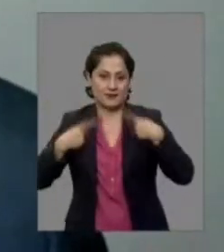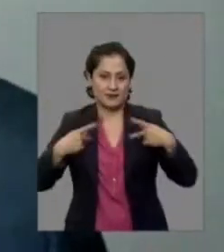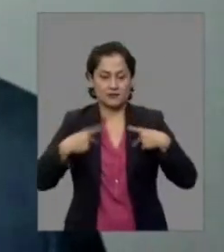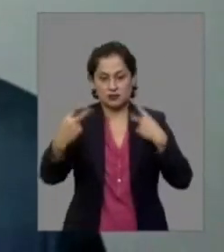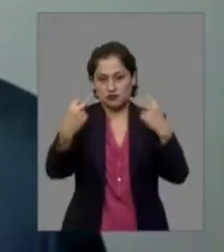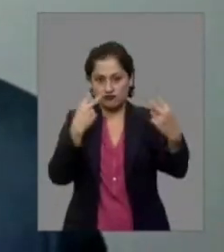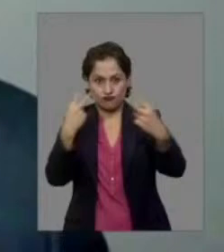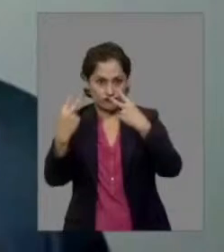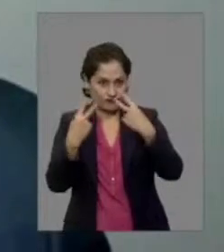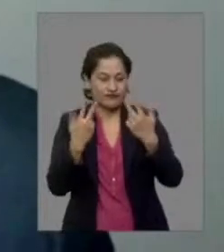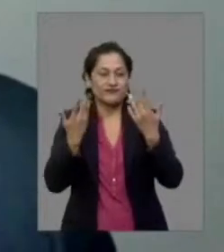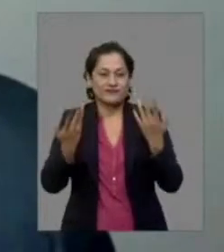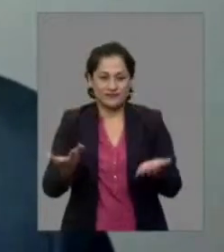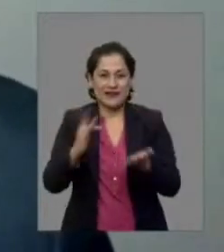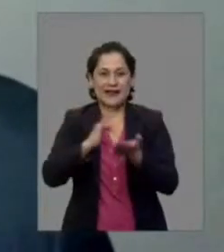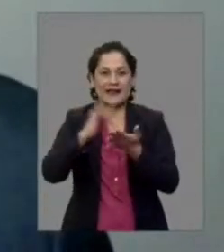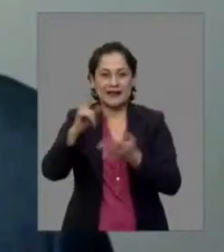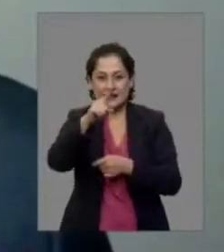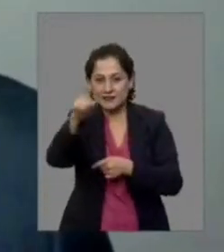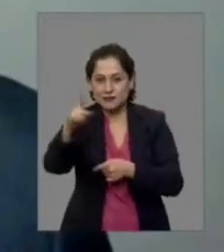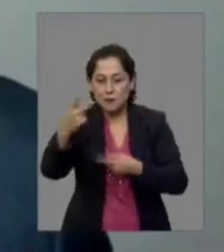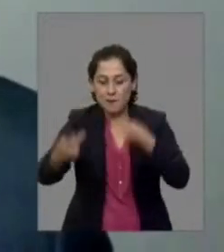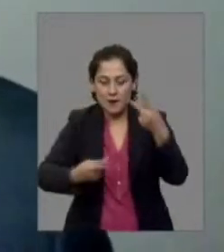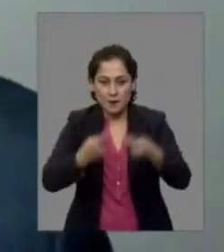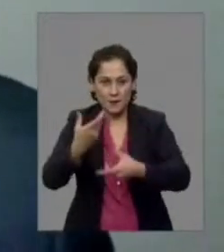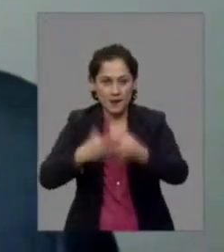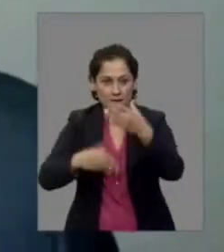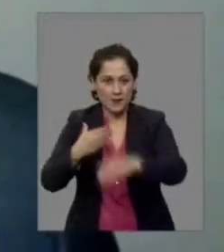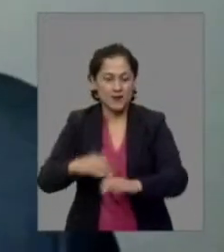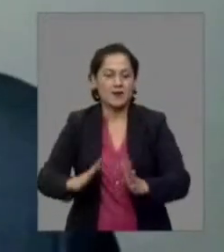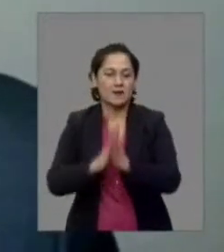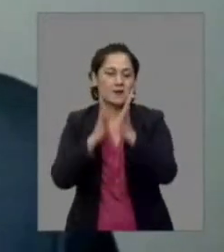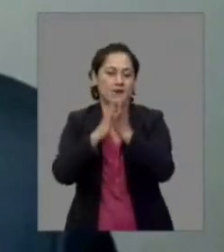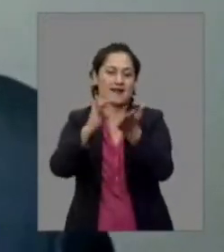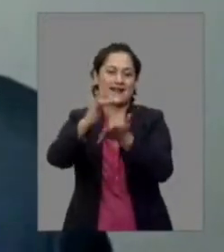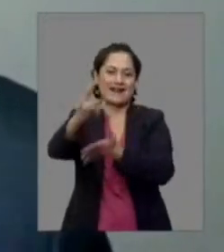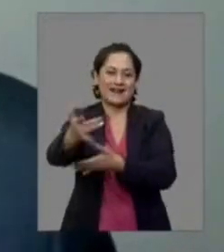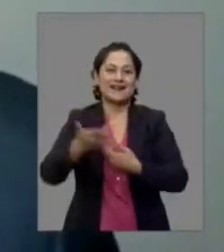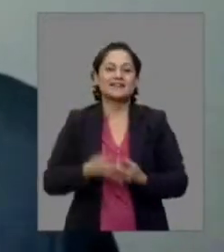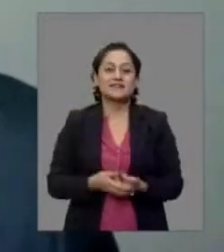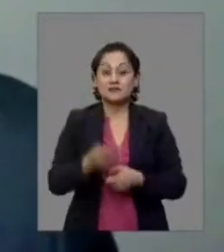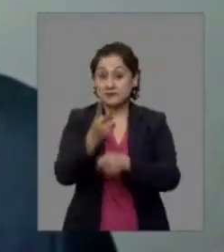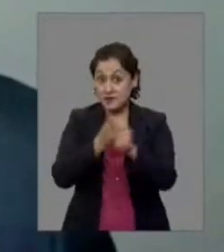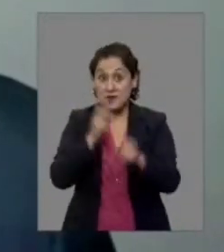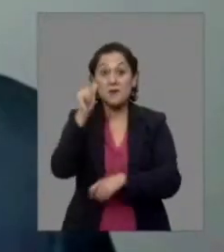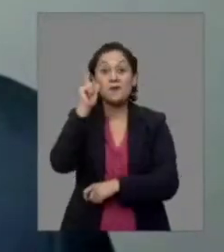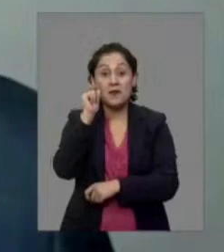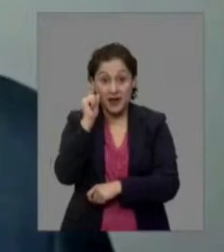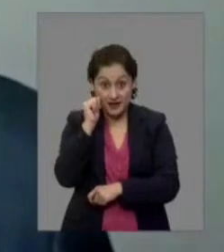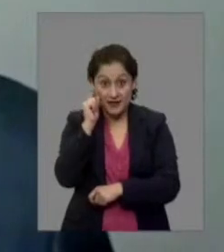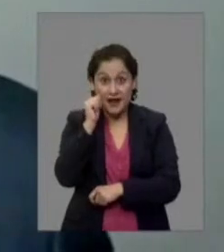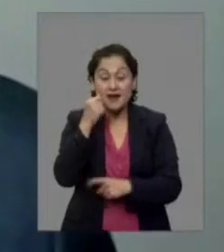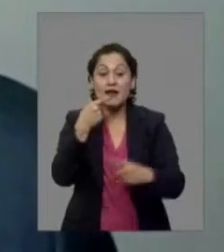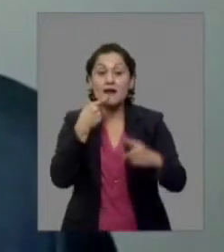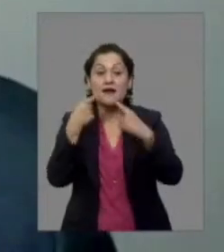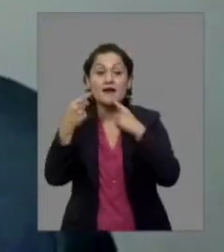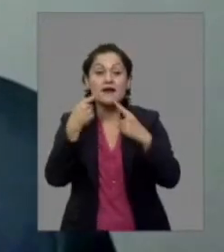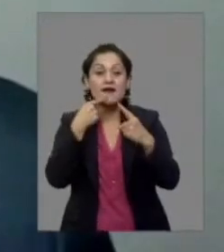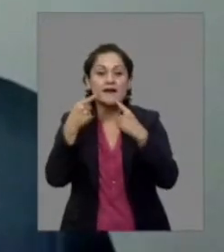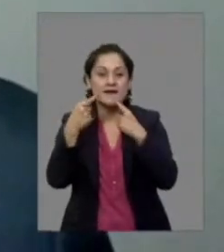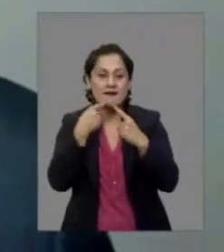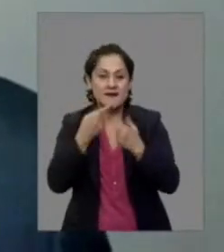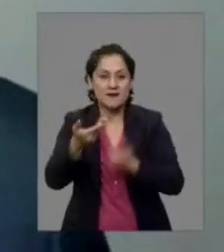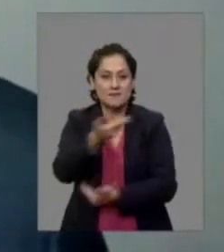gracias por su participación y les invitamos para que mañana puedan acompañarnos en la mesa de discusión y en